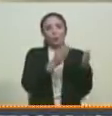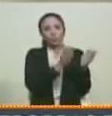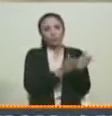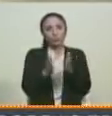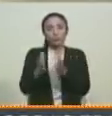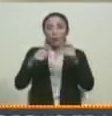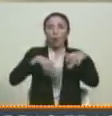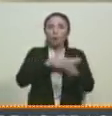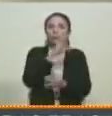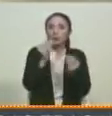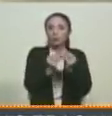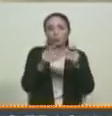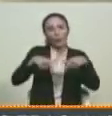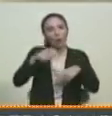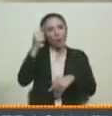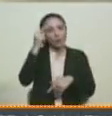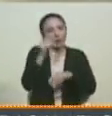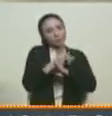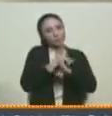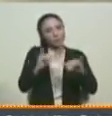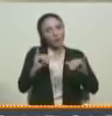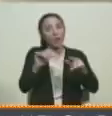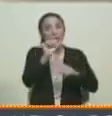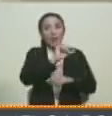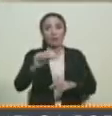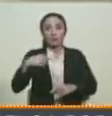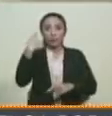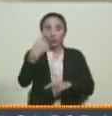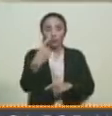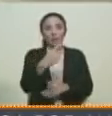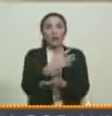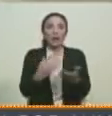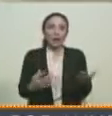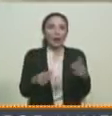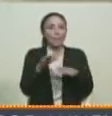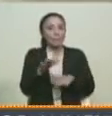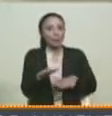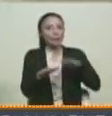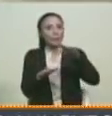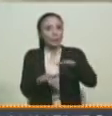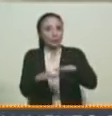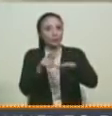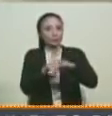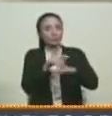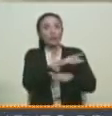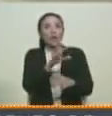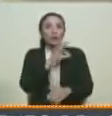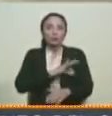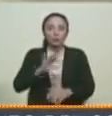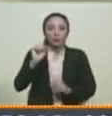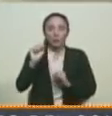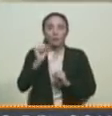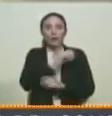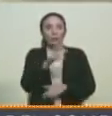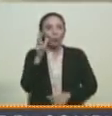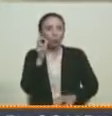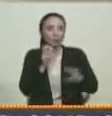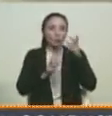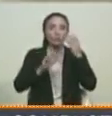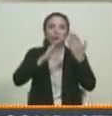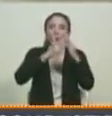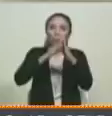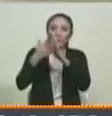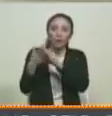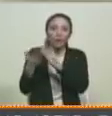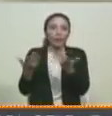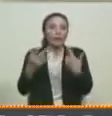el día de hoy, y ya la próxima semana arrancamos un segundo ciclo de carácter social para escuchar a los comuneros, a las comuneras,